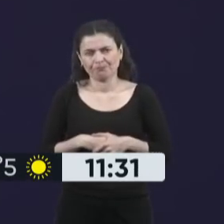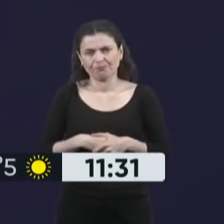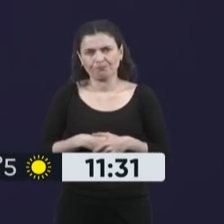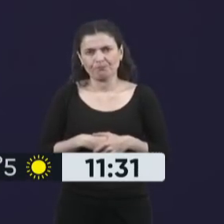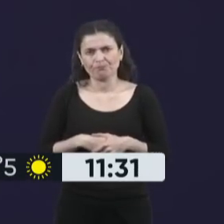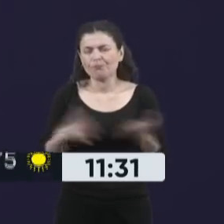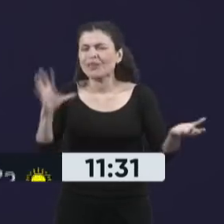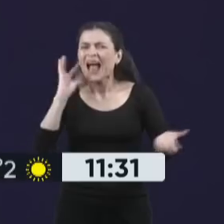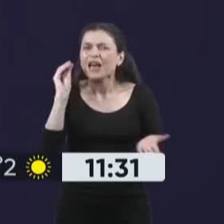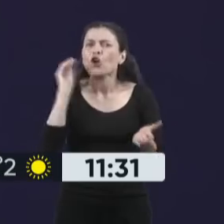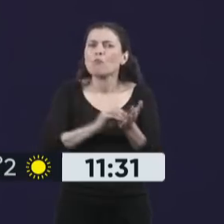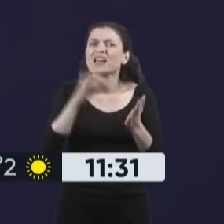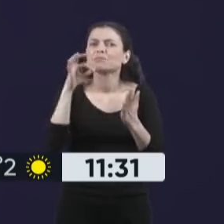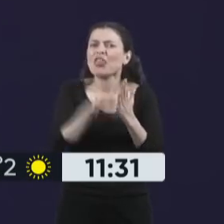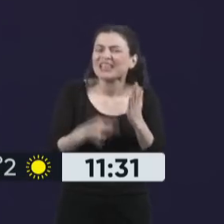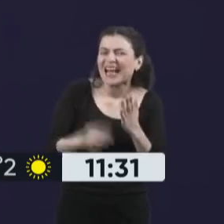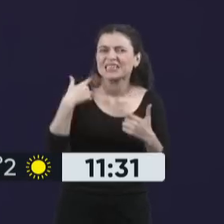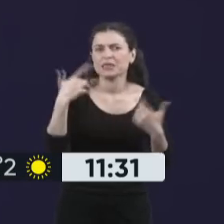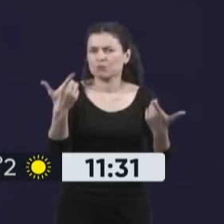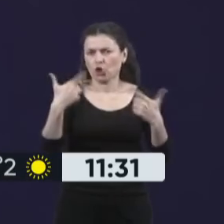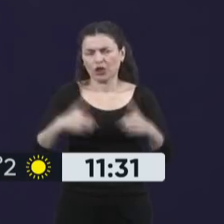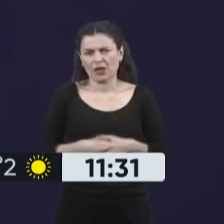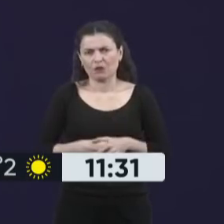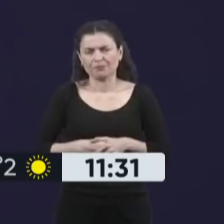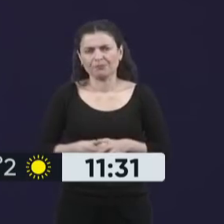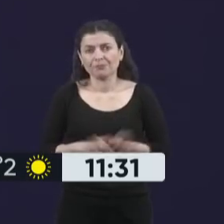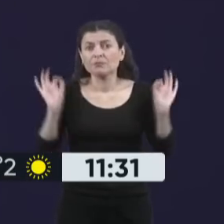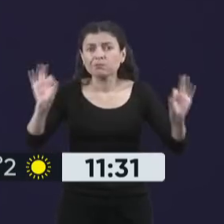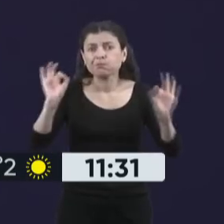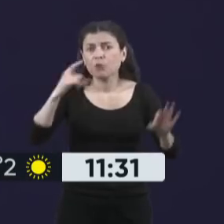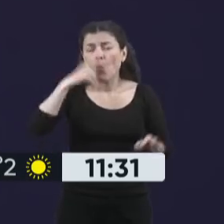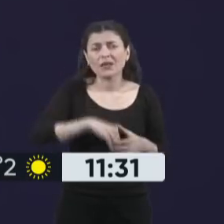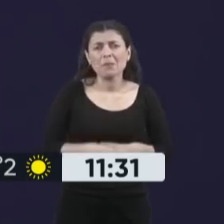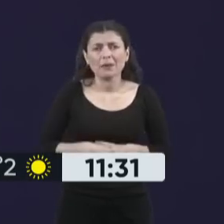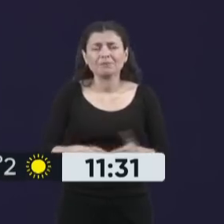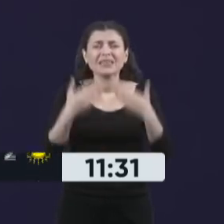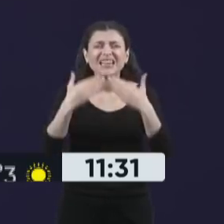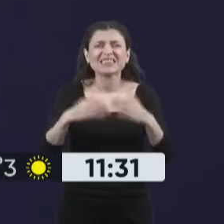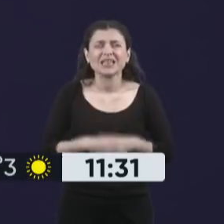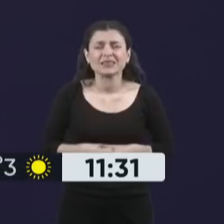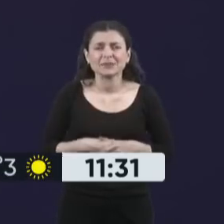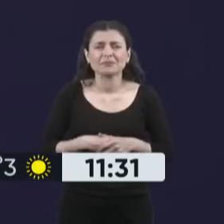porque no tengo todavía la agenda definida. Final. Gracias. Bueno, gracias, hasta luego.